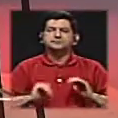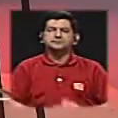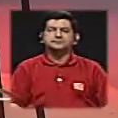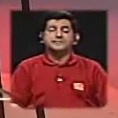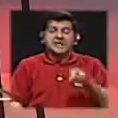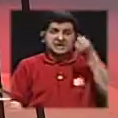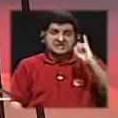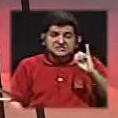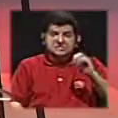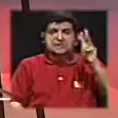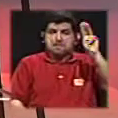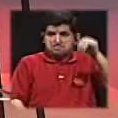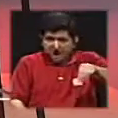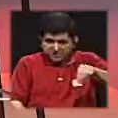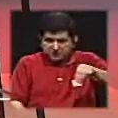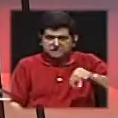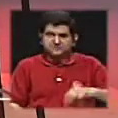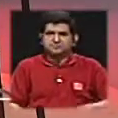Si el martes